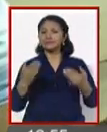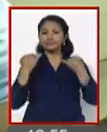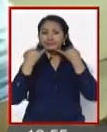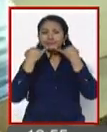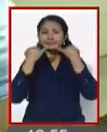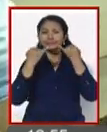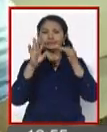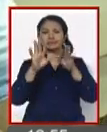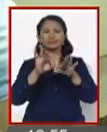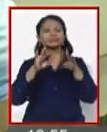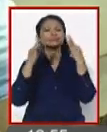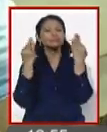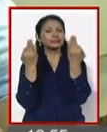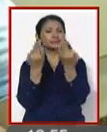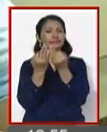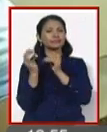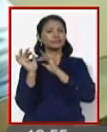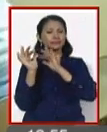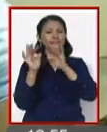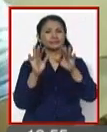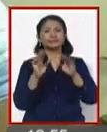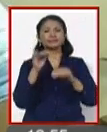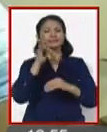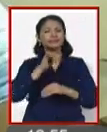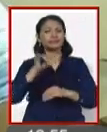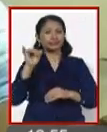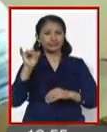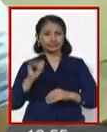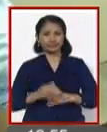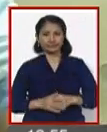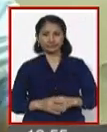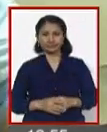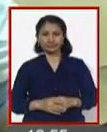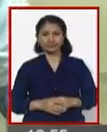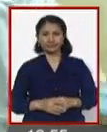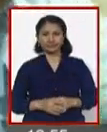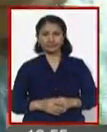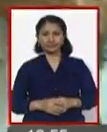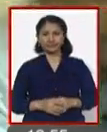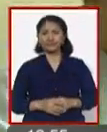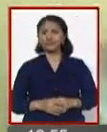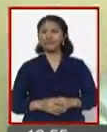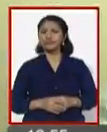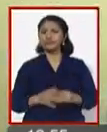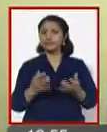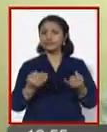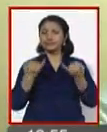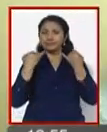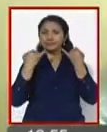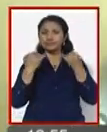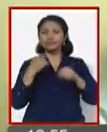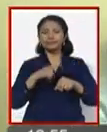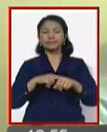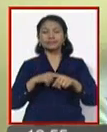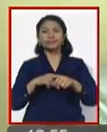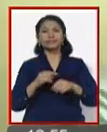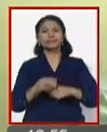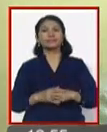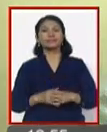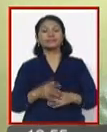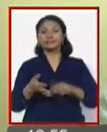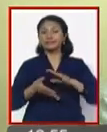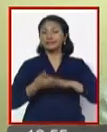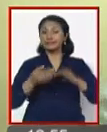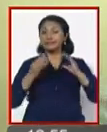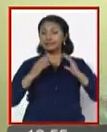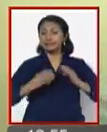los informes a sus familiares, que se dieron cita precisamente el día de ayer. Esa es la información que queremos brindarle a esta hora del día.